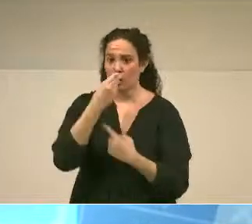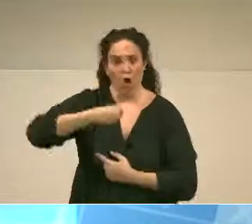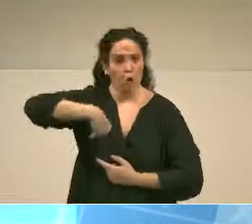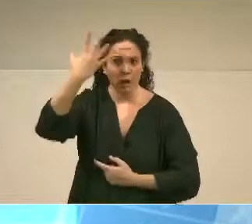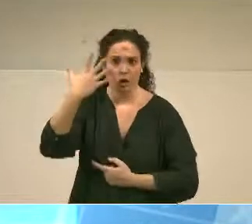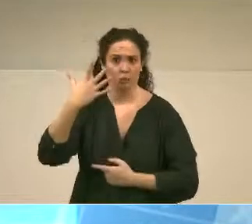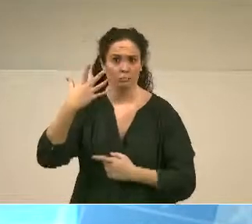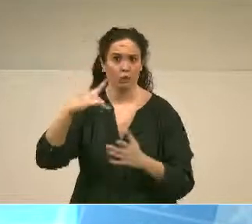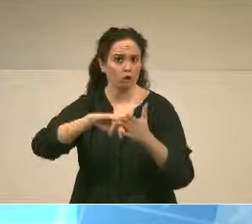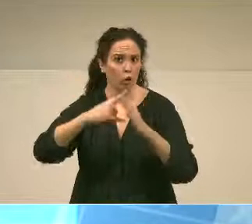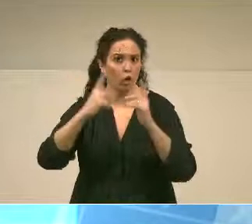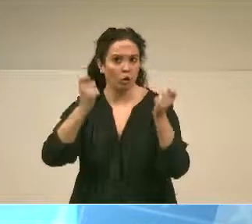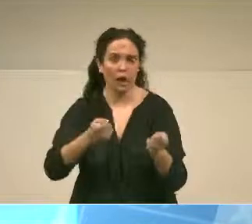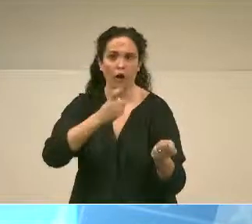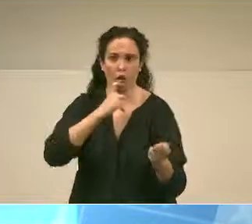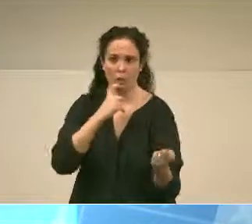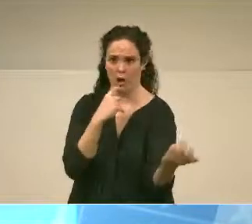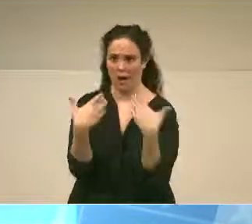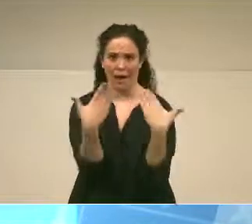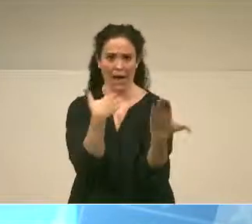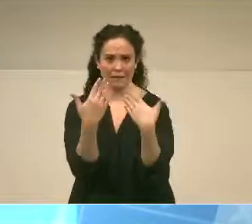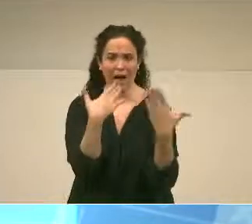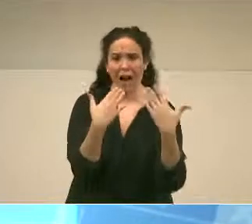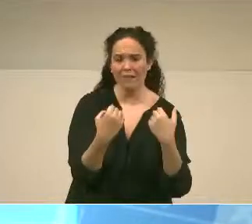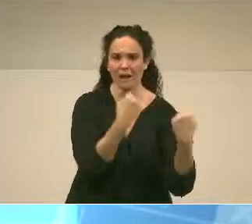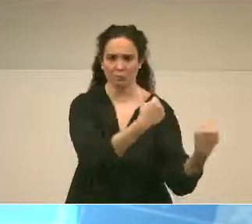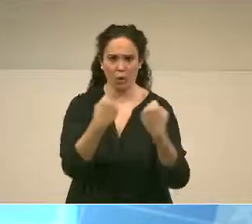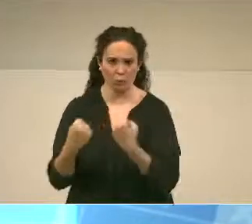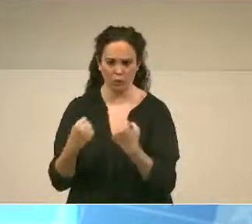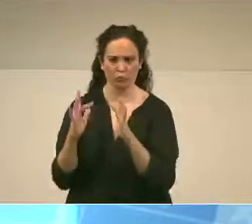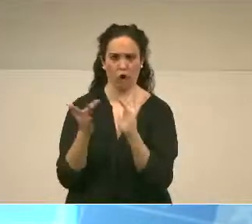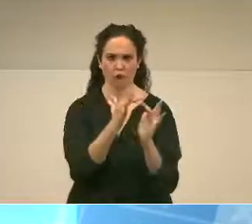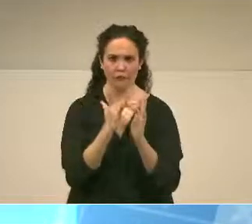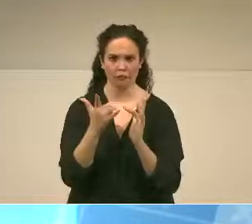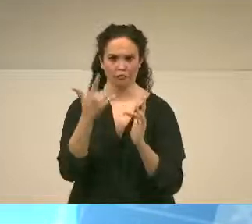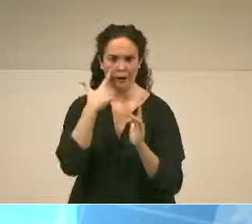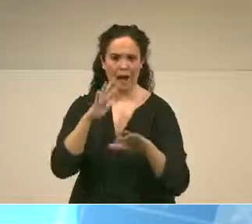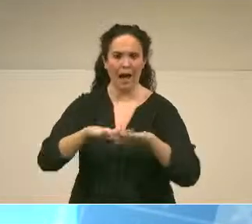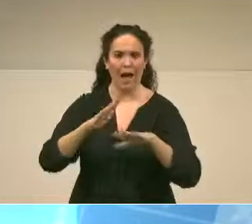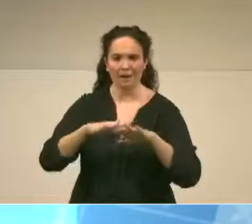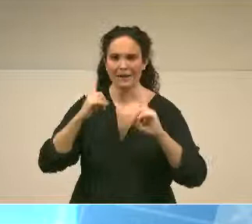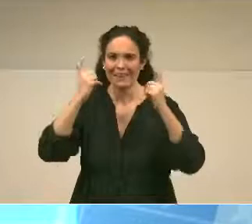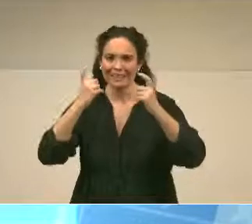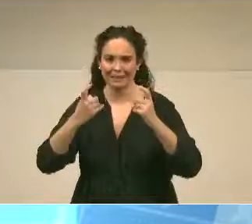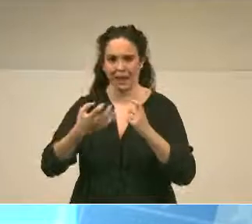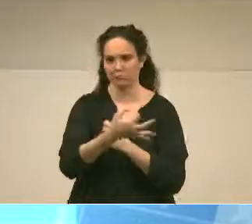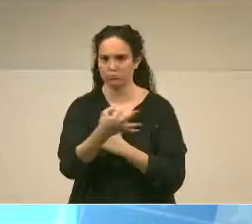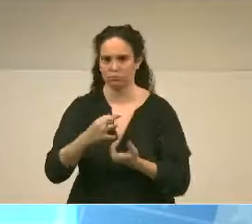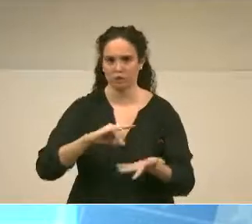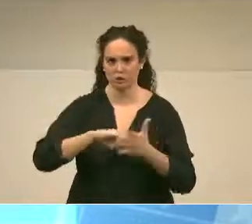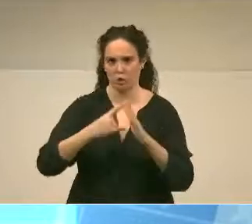dela, erakundeen arteko interlokuzioa eta elkarrizketa egoera hau alik eta azkarren gainditzeko.